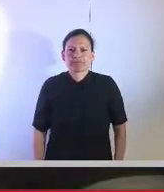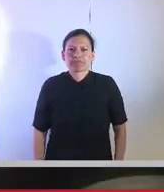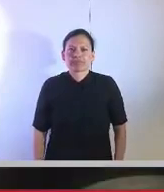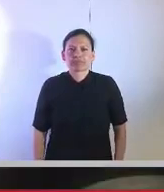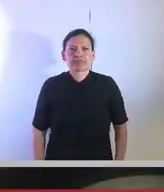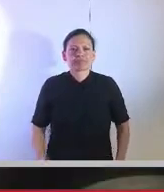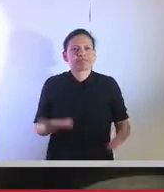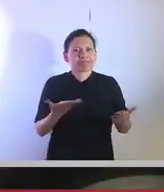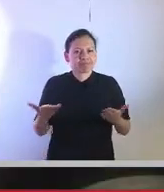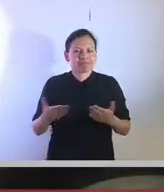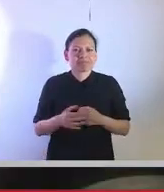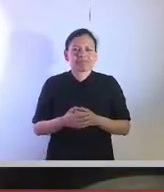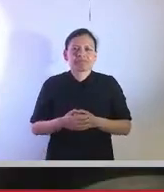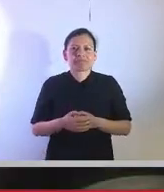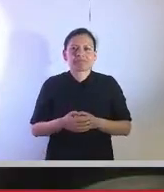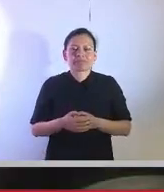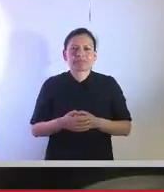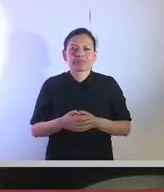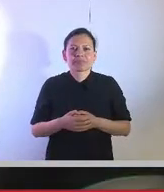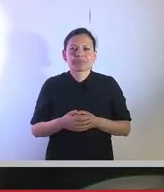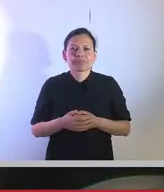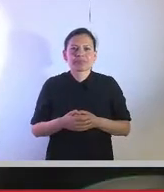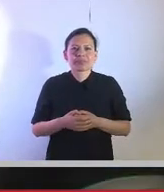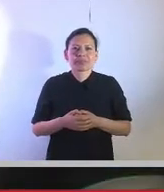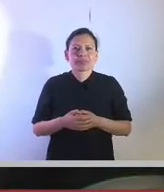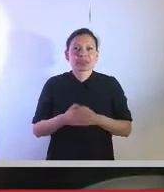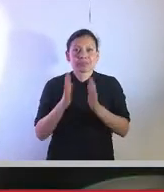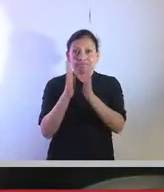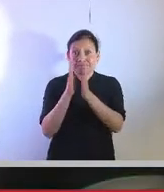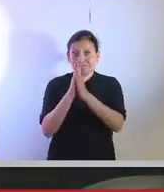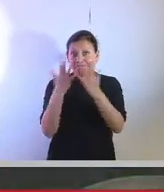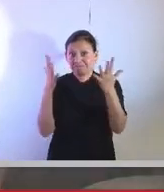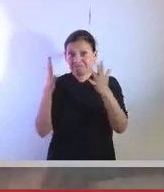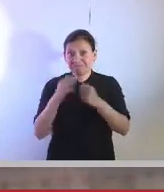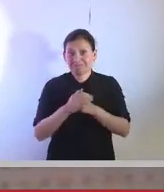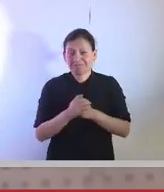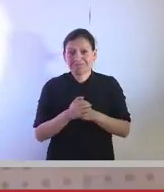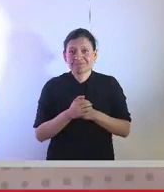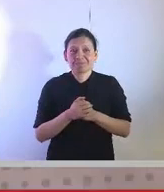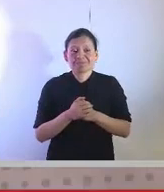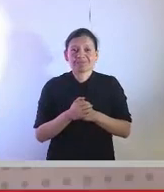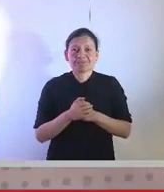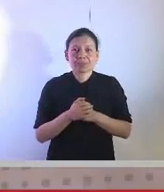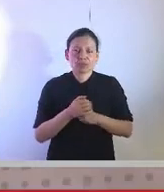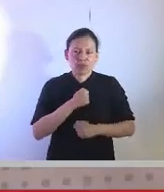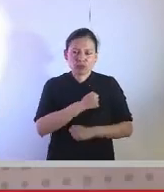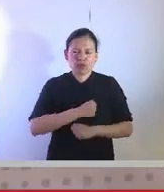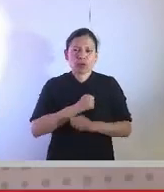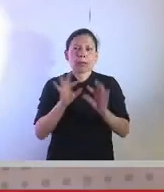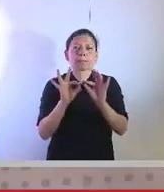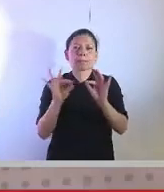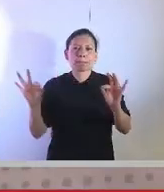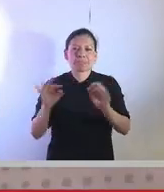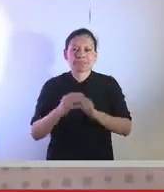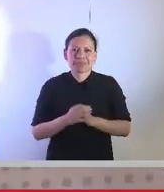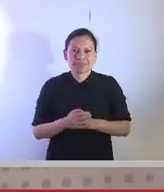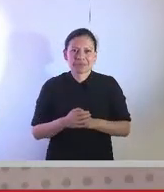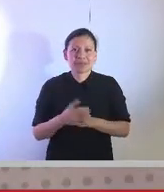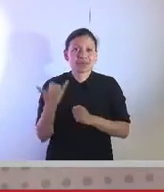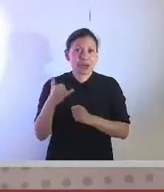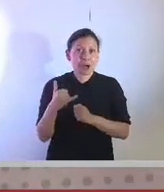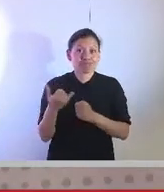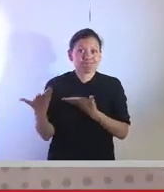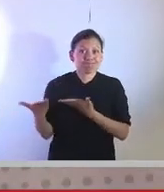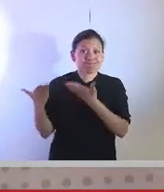Vamos a pedir, después de este aplauso, total silencio. Ya está